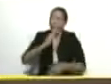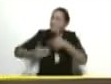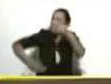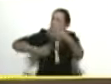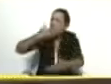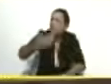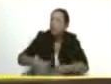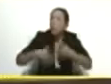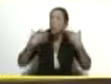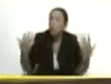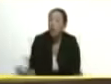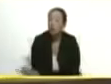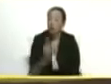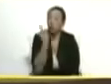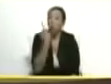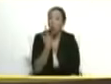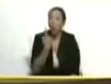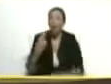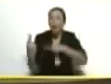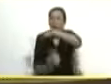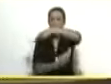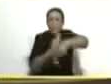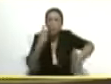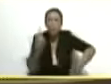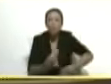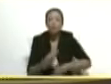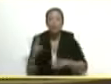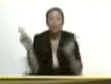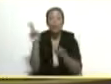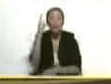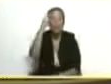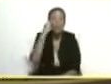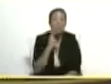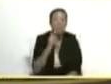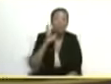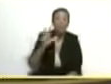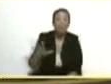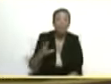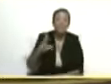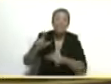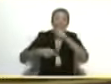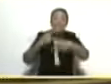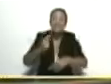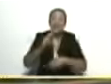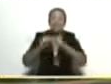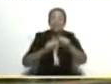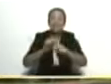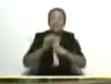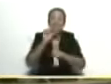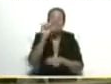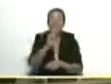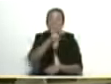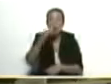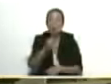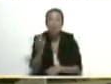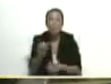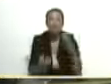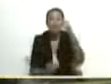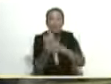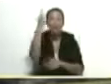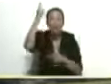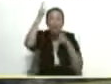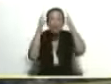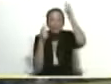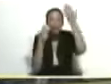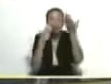permanente, no es otro que la revolución bolivariana del siglo XXI, fundada por nuestro comandante